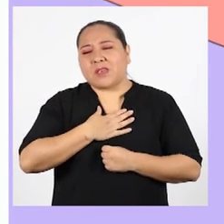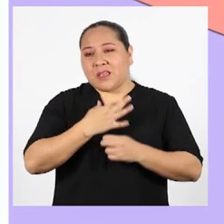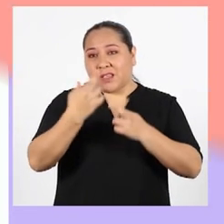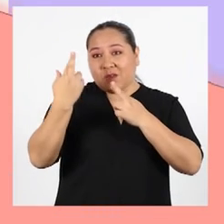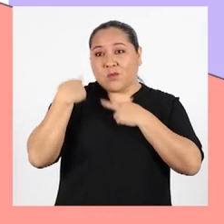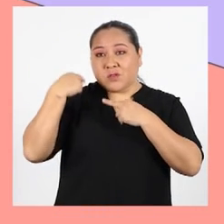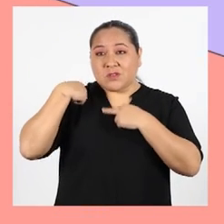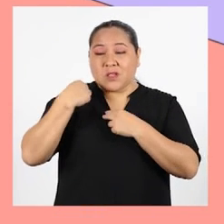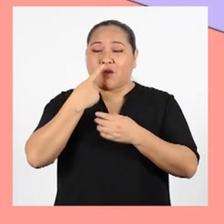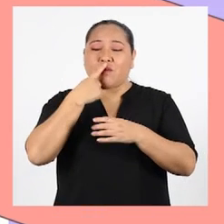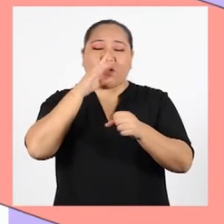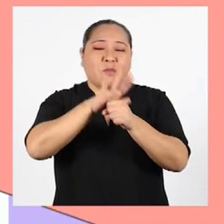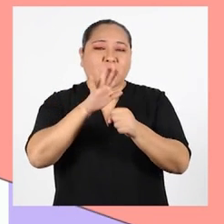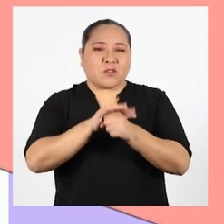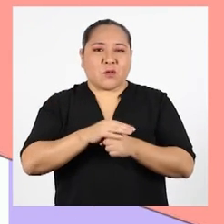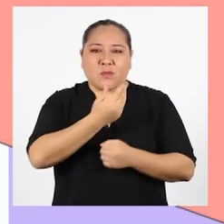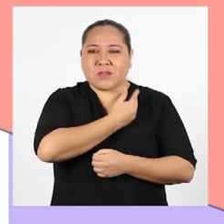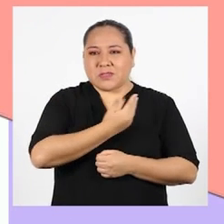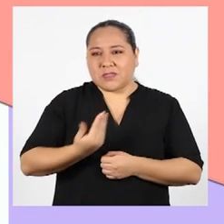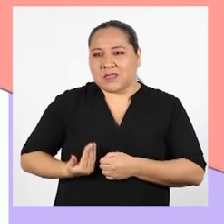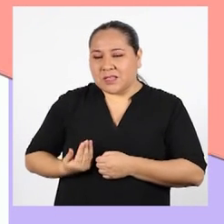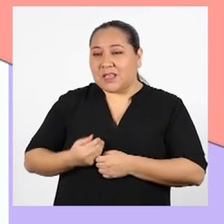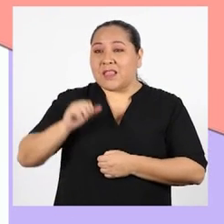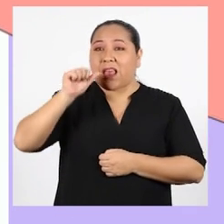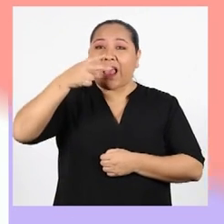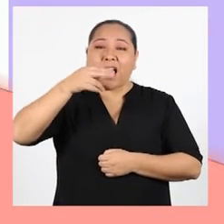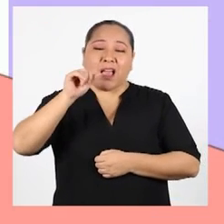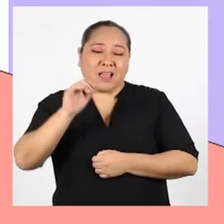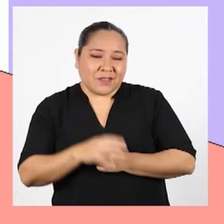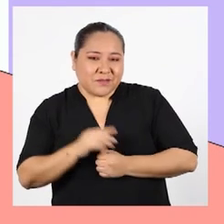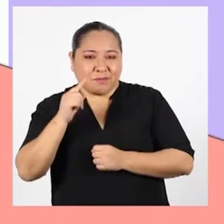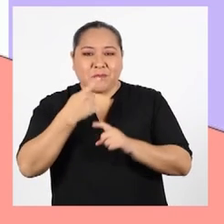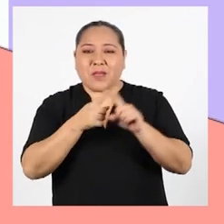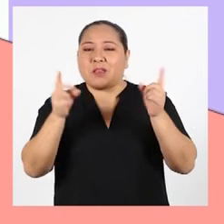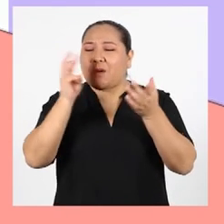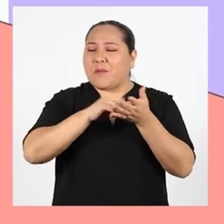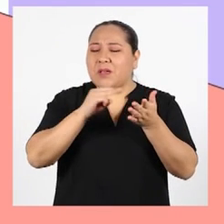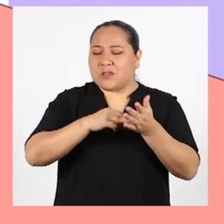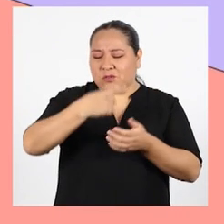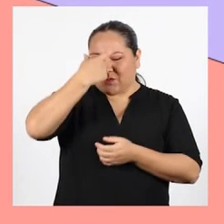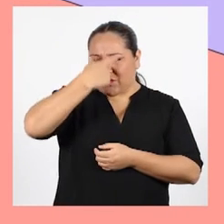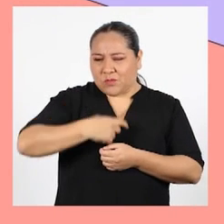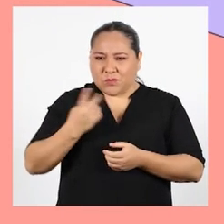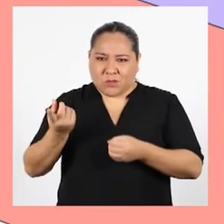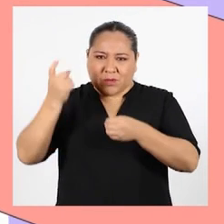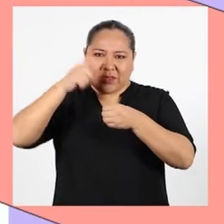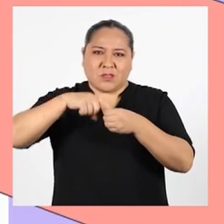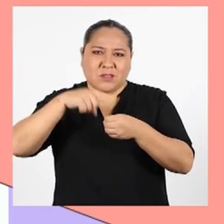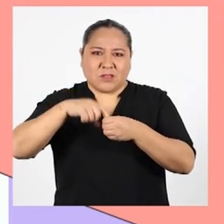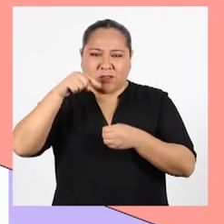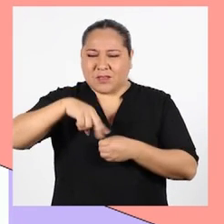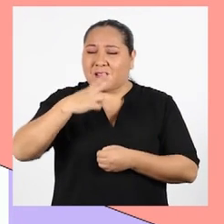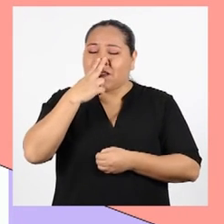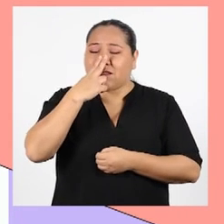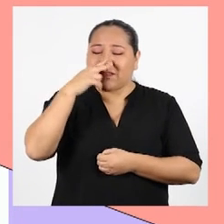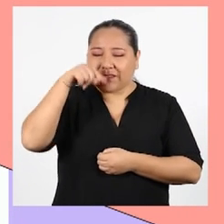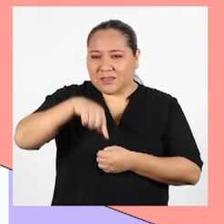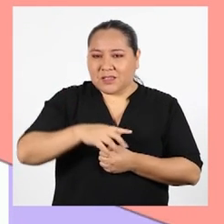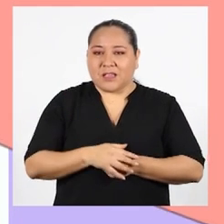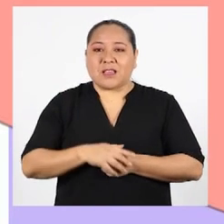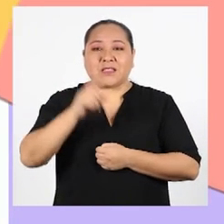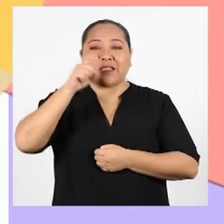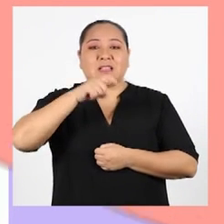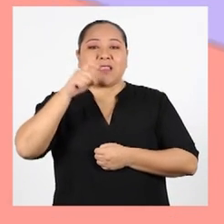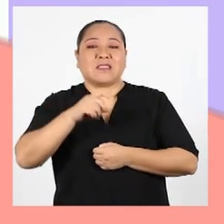deber y compromiso como presidente de la Autoridad Hogareña del Agua, pero sobre todo como ciudadano tocino.